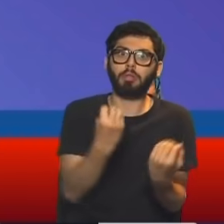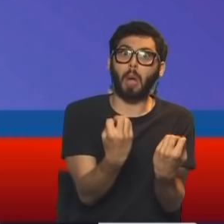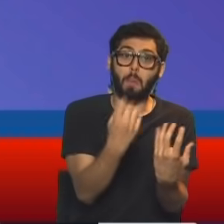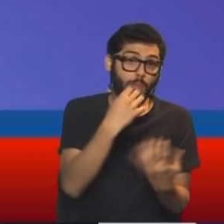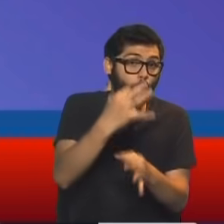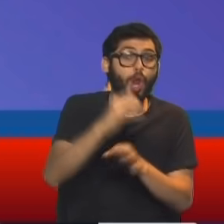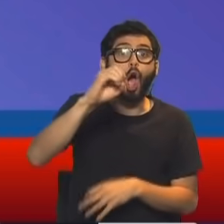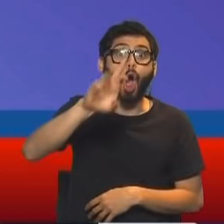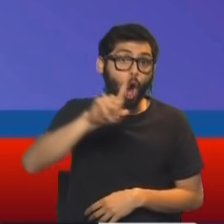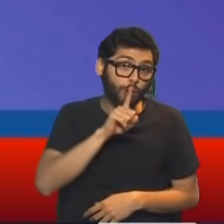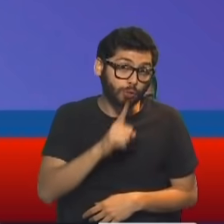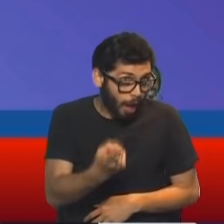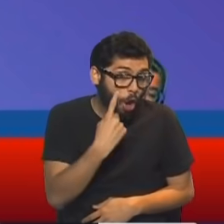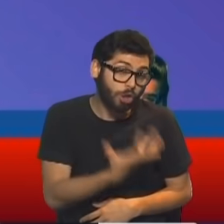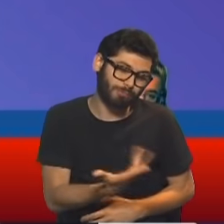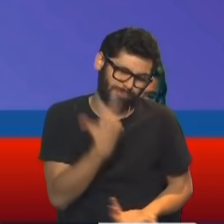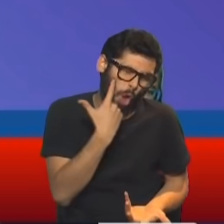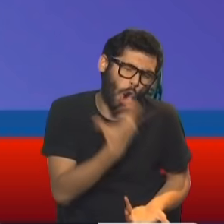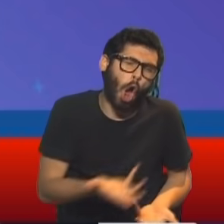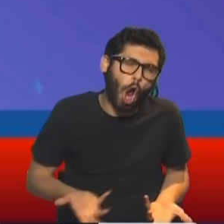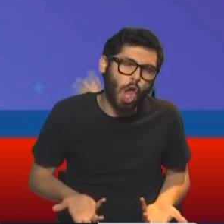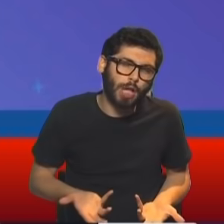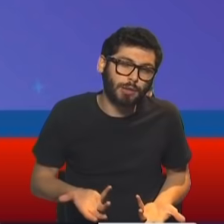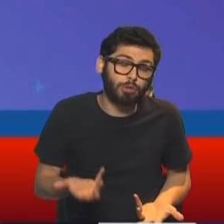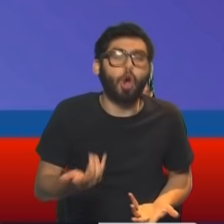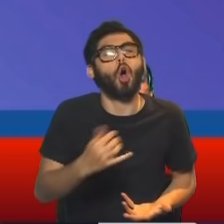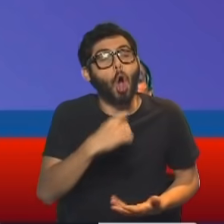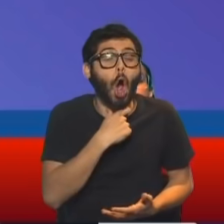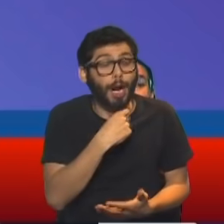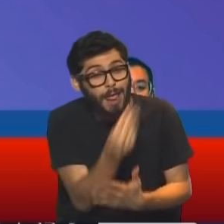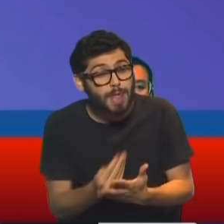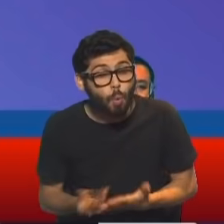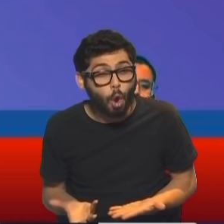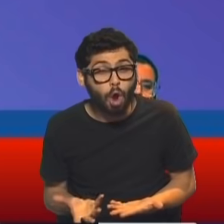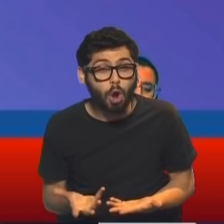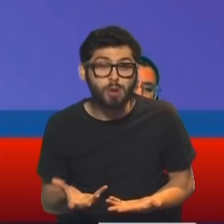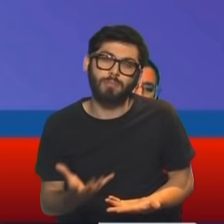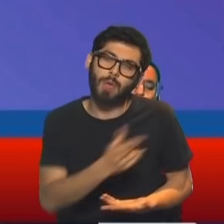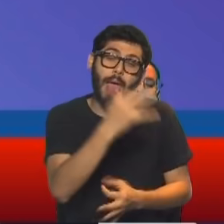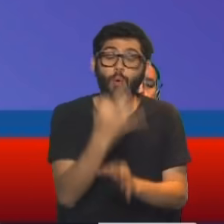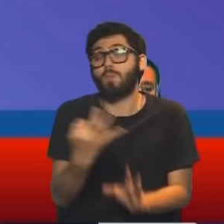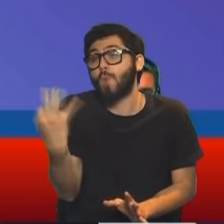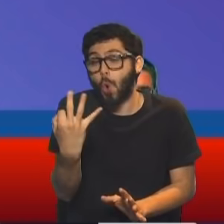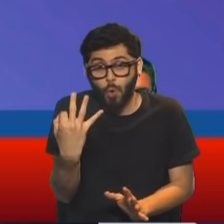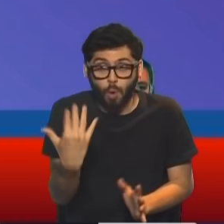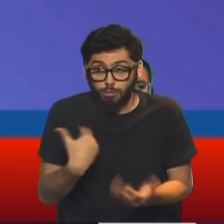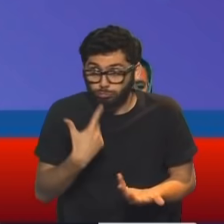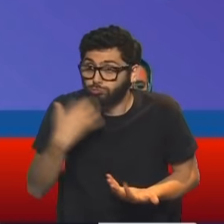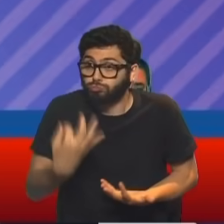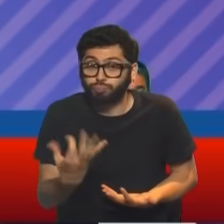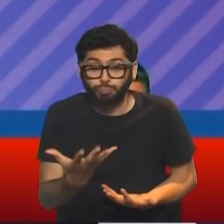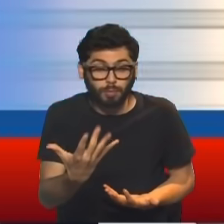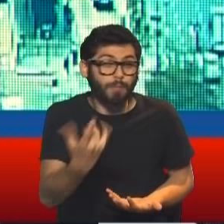Hort. ¿La conoces? Sí que la conoces. ¿O querés que te haga un dibujito? Excelente escuela, la garantizo. Repito,